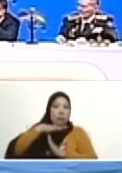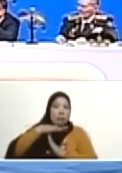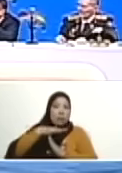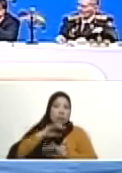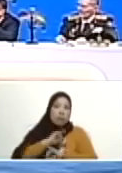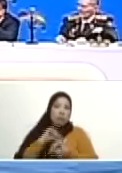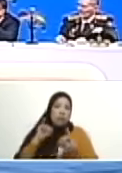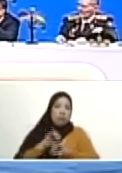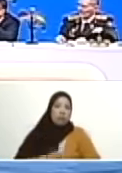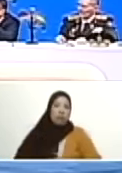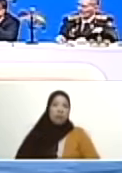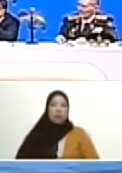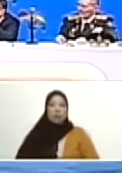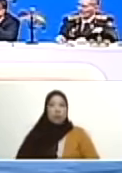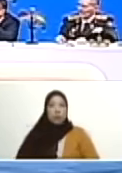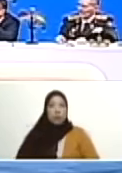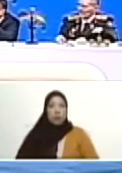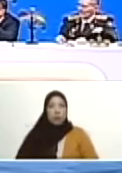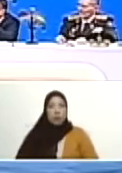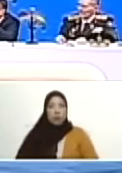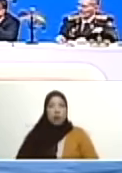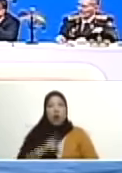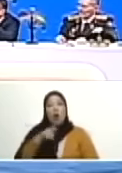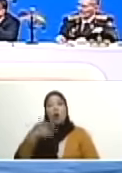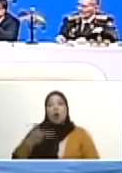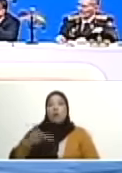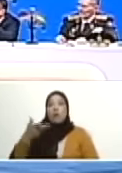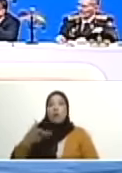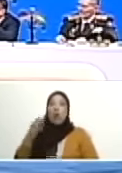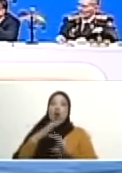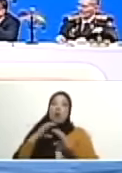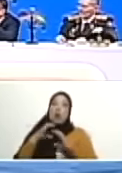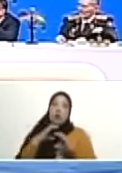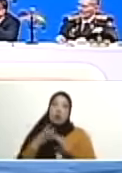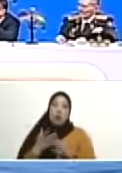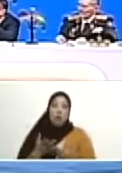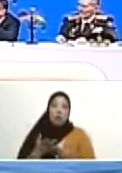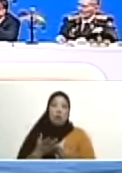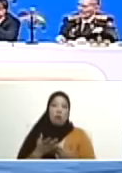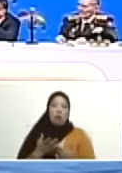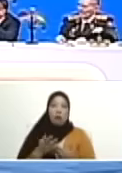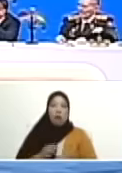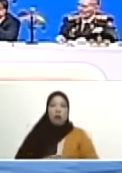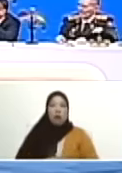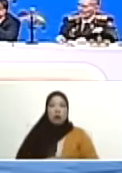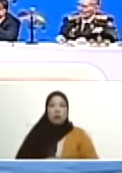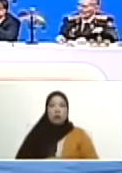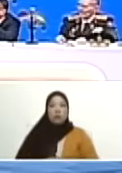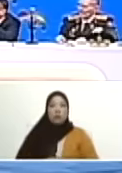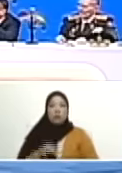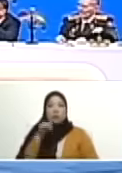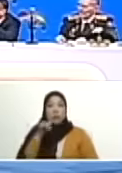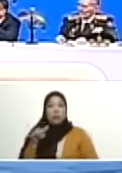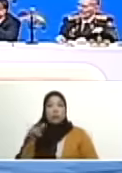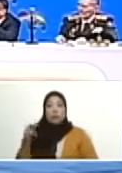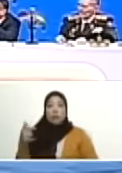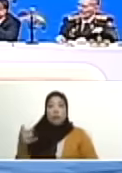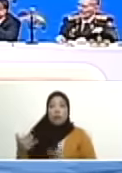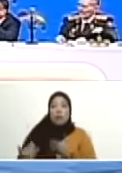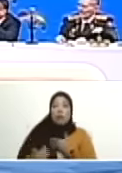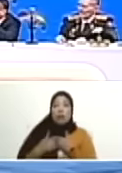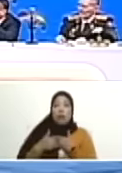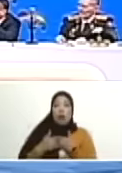Bakimun, tú un elemento importante de esta comunicación, porque nos amenaza de